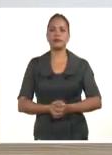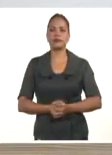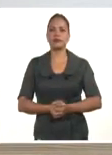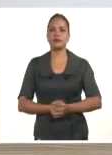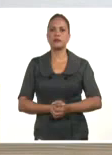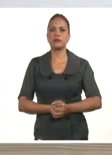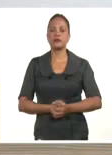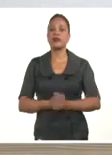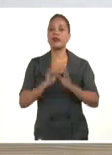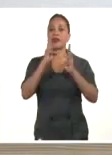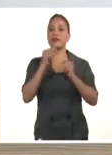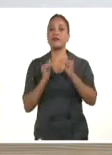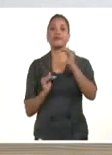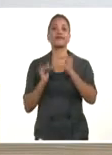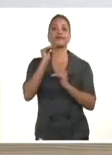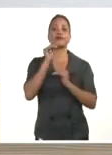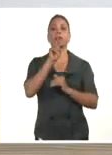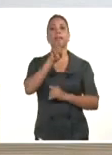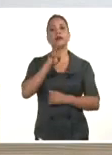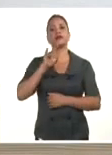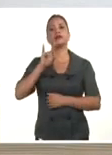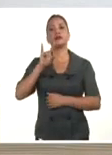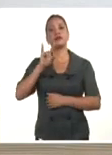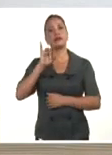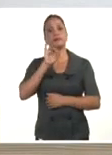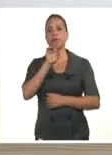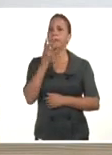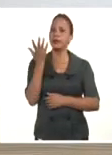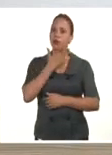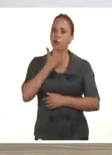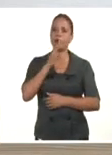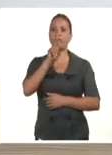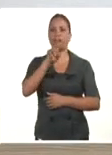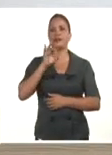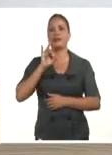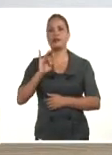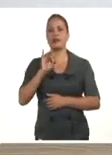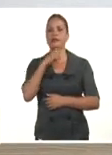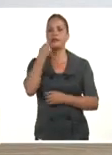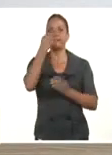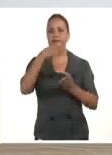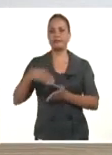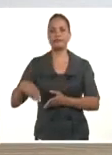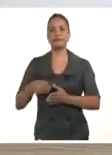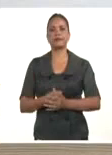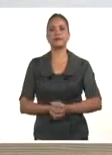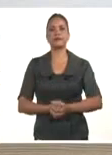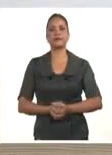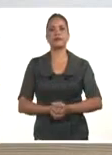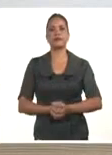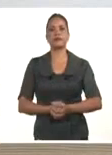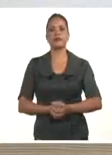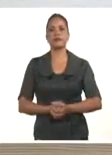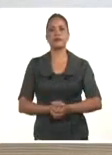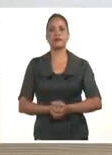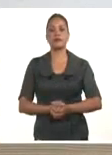la cifra asciende a 27 fallecidos. La